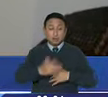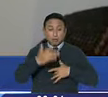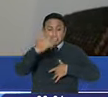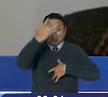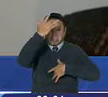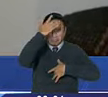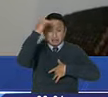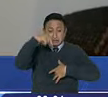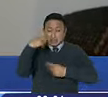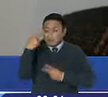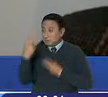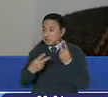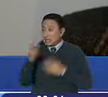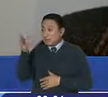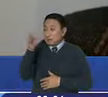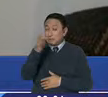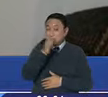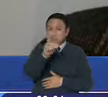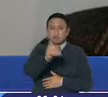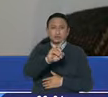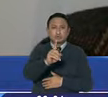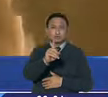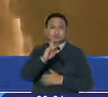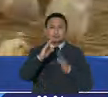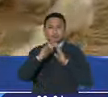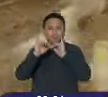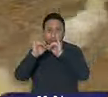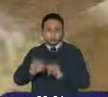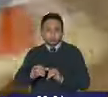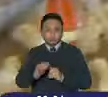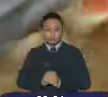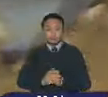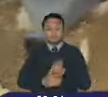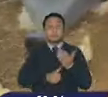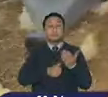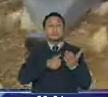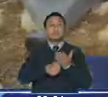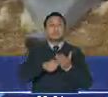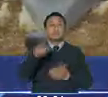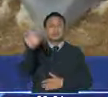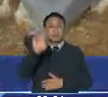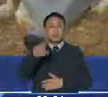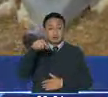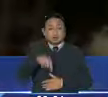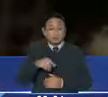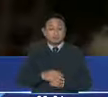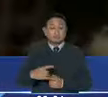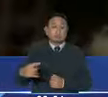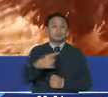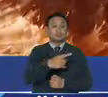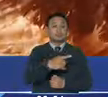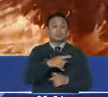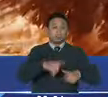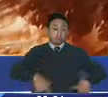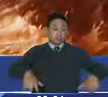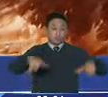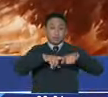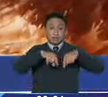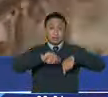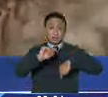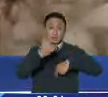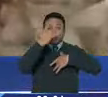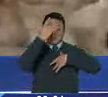no visitar a las personas adultas mayores. El Ministerio de Salud ha levantado además un cerco epidemiológico en el lugar donde se reportó